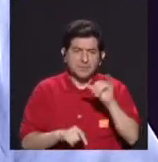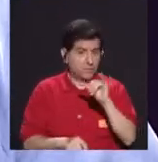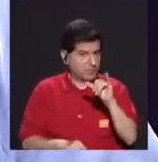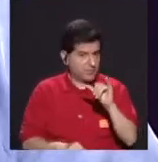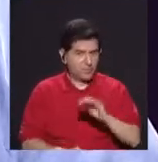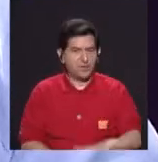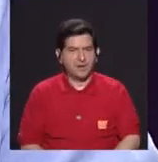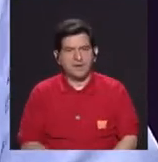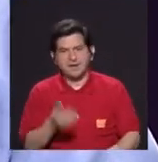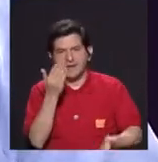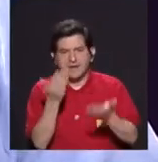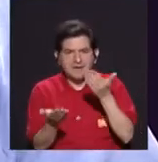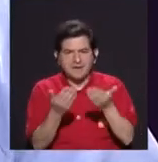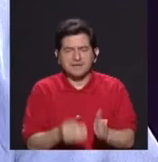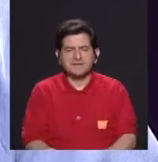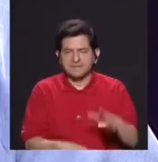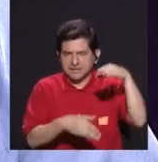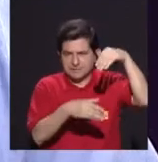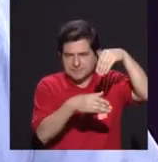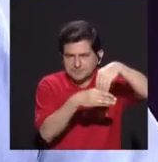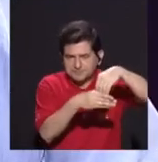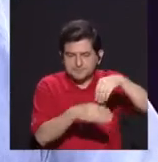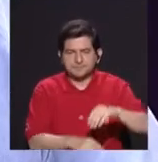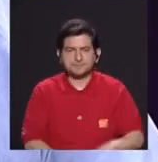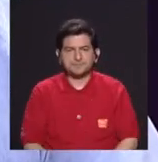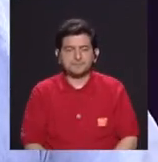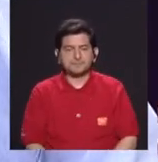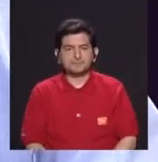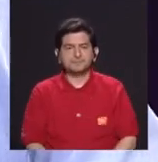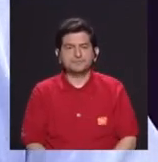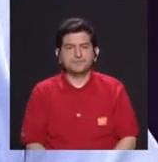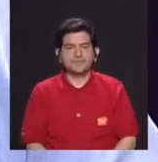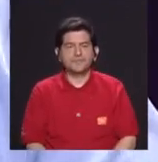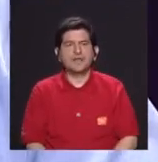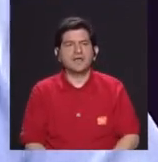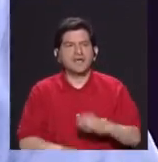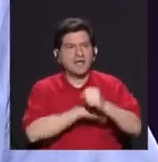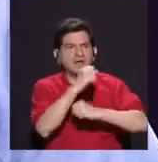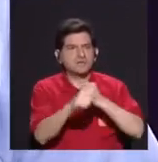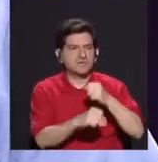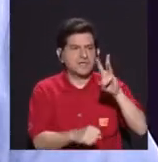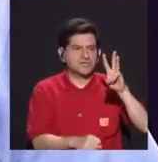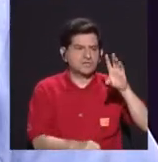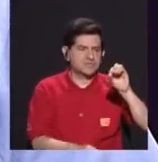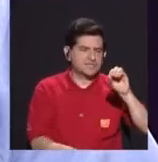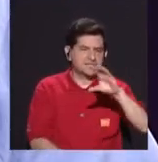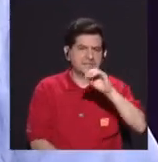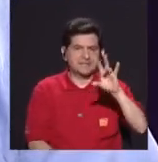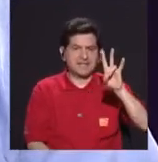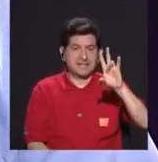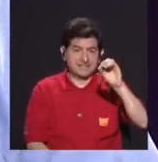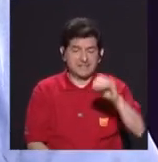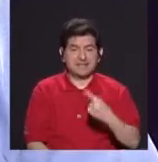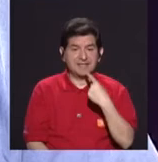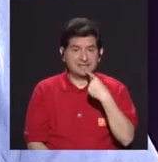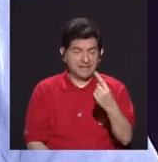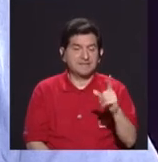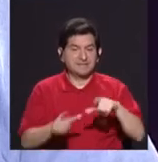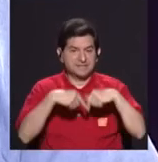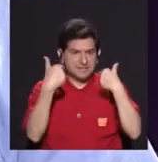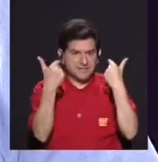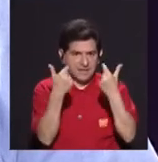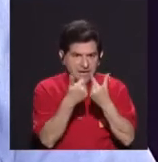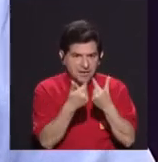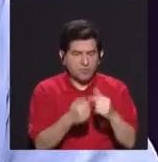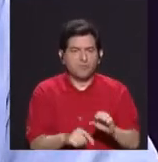tal vez traerlo a colación como la mejor en los 60 a los 70 del siglo pasado se le decía cierto grupo de